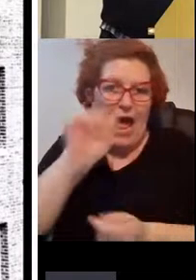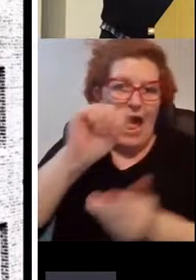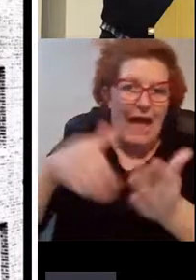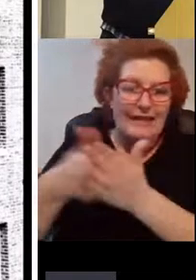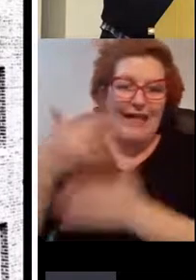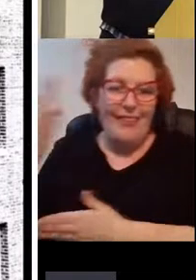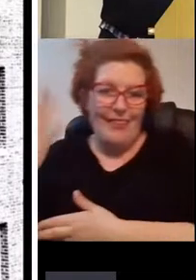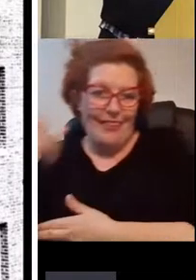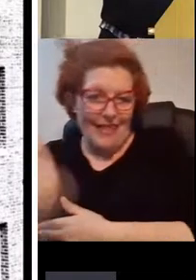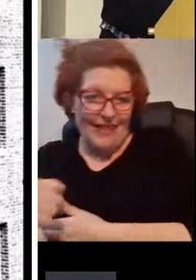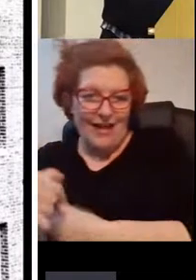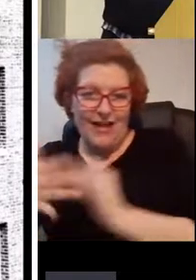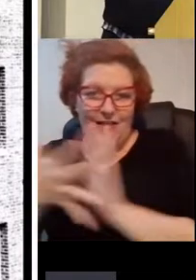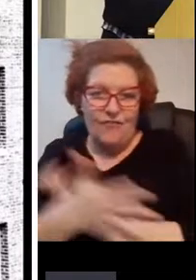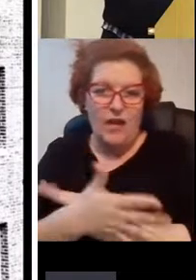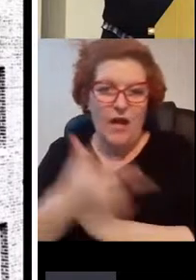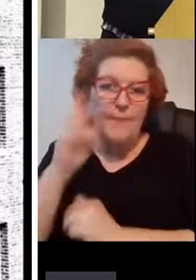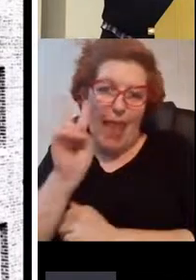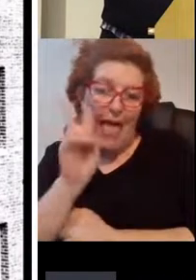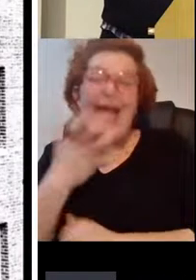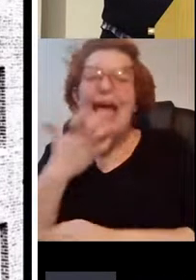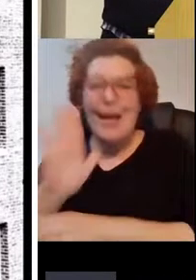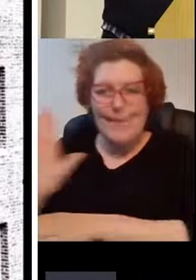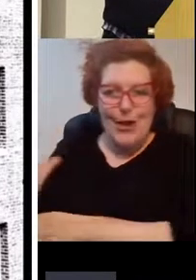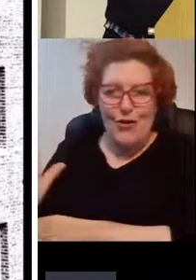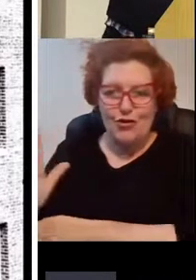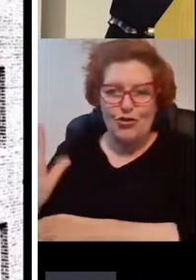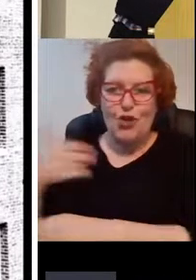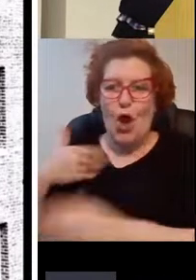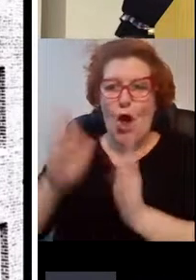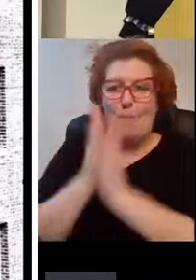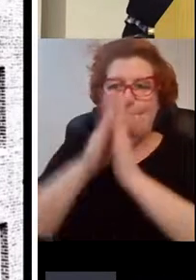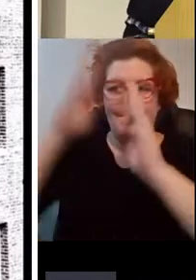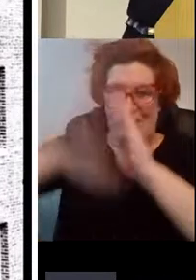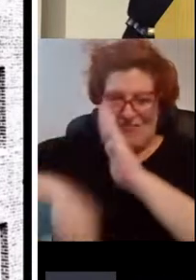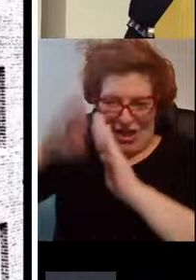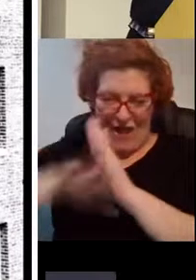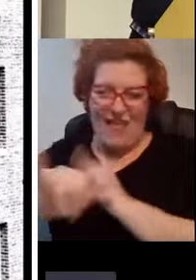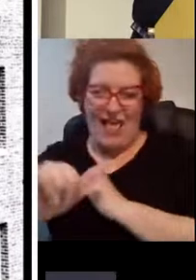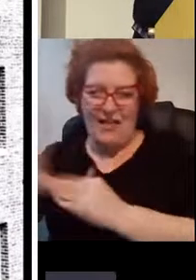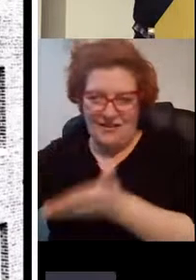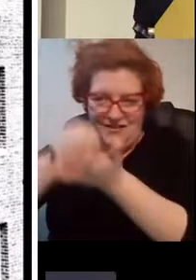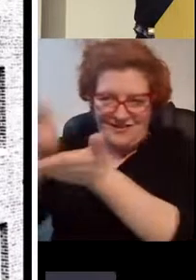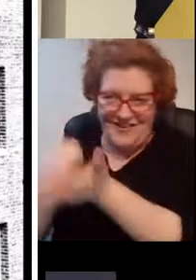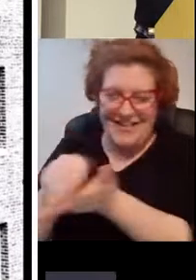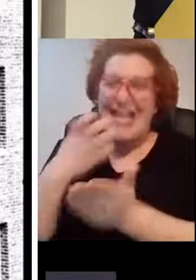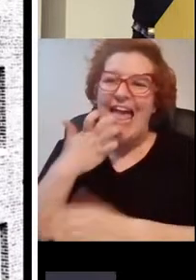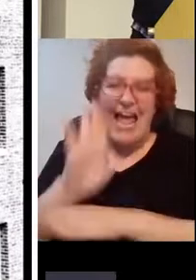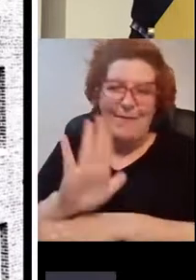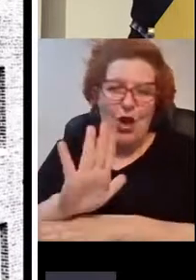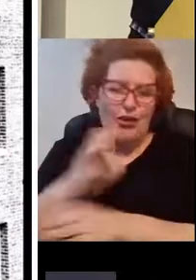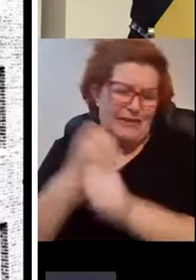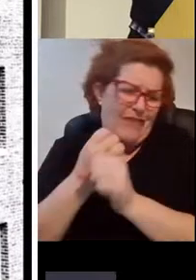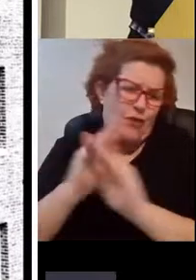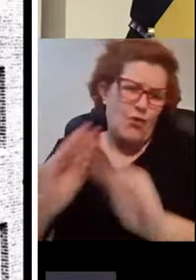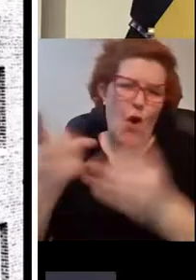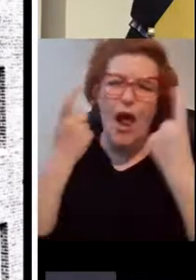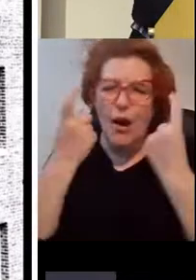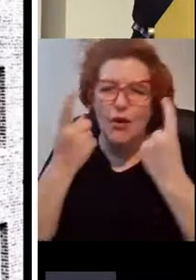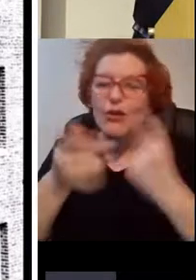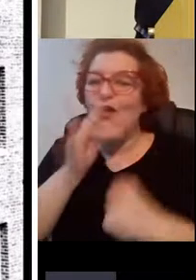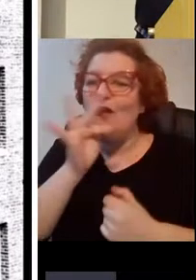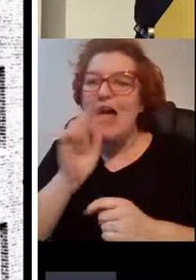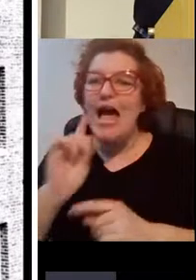son ejemplos, en este caso los he sacado de la bibliografía, hay ejemplos magníficos de los trabajos de los alumnos, todavía no he conseguido